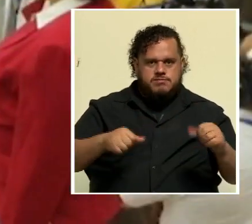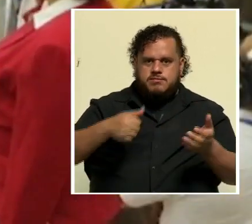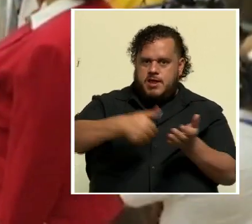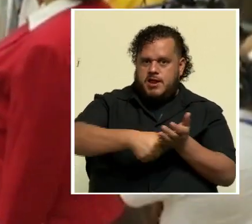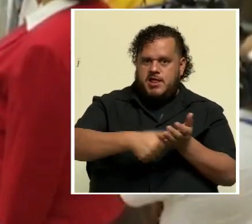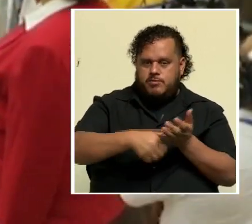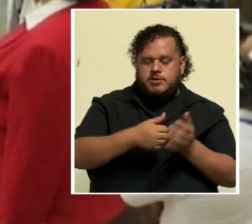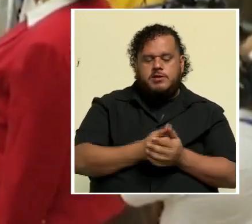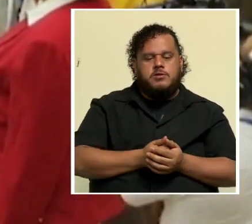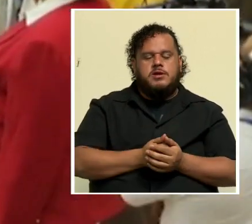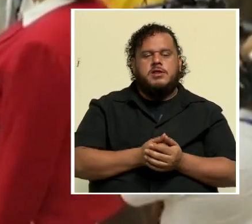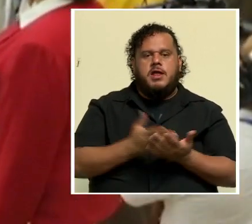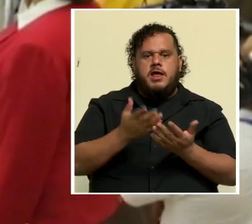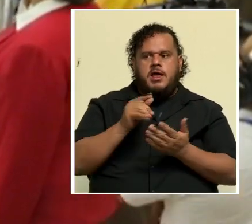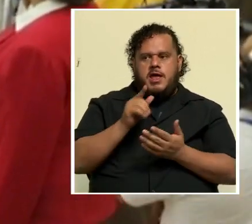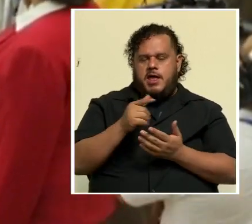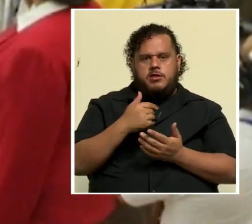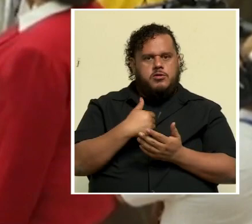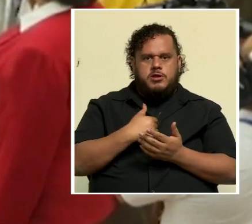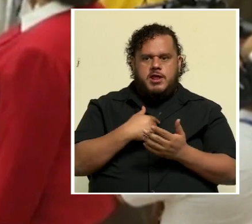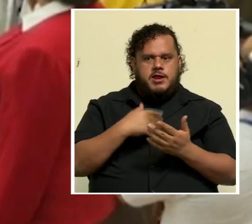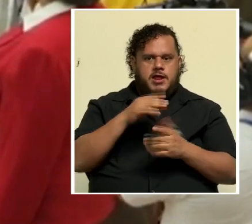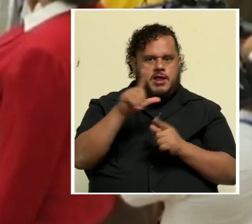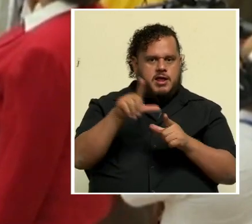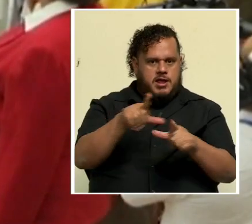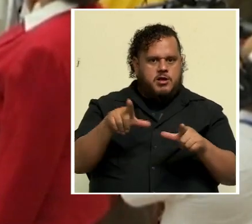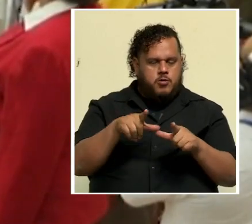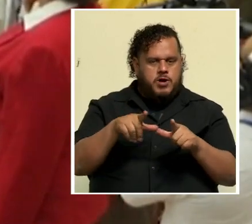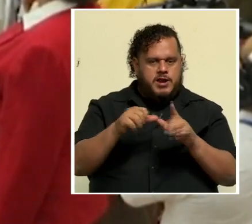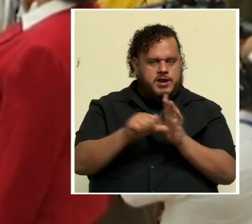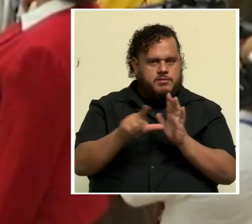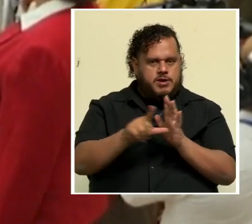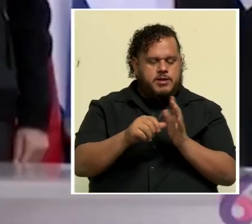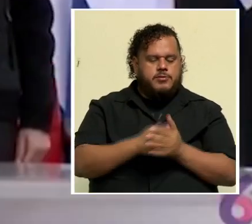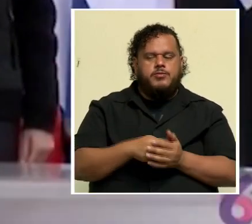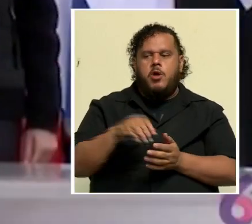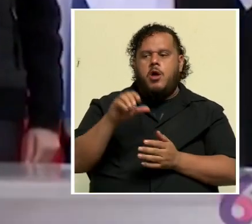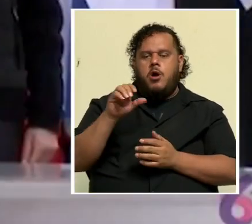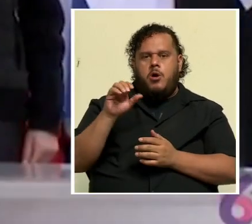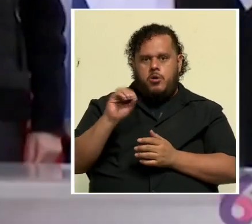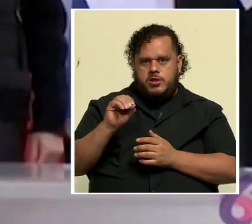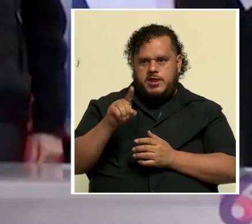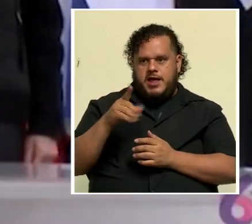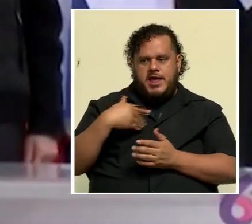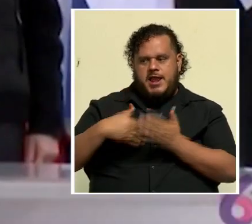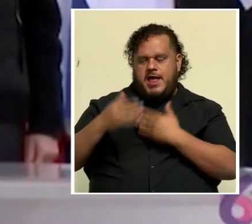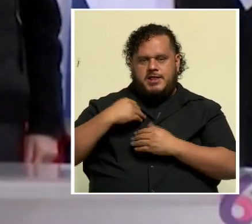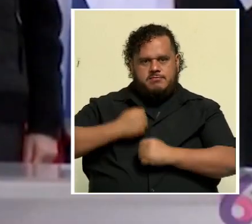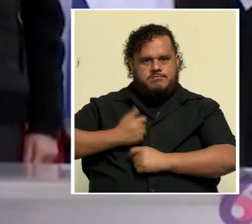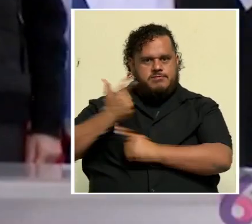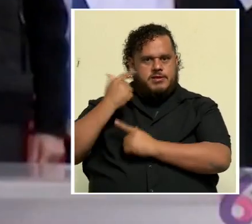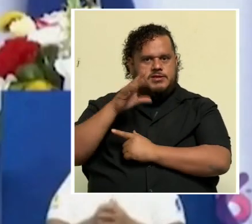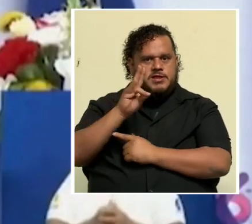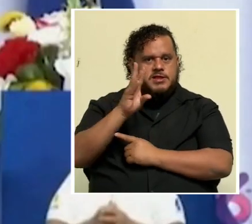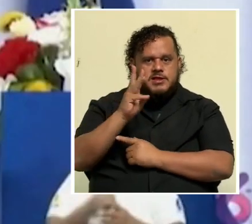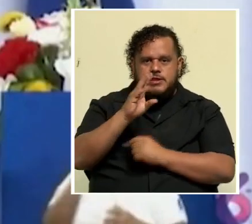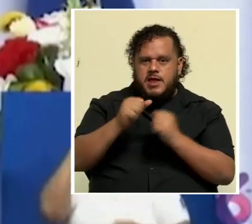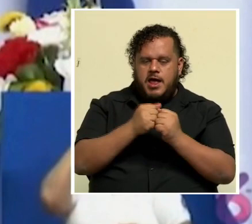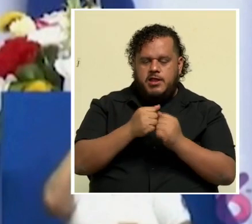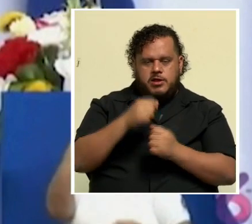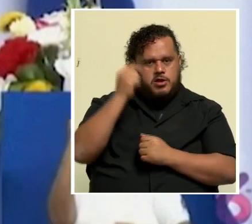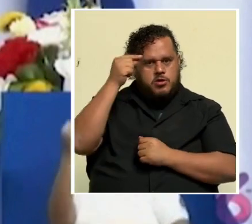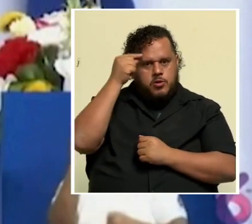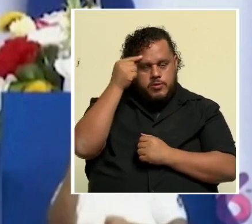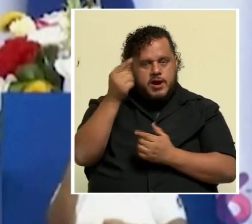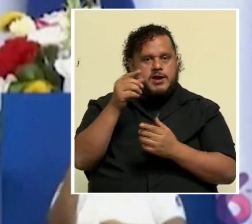excluida la oposición, que carece de asiento en el Congreso. Ortega, exguerrillero de 76 años, gobierna Nicaragua de